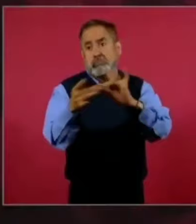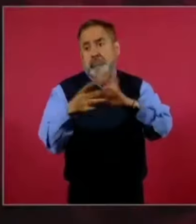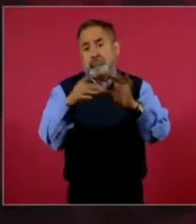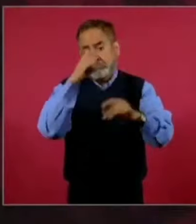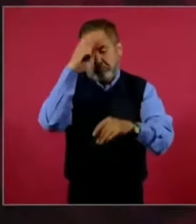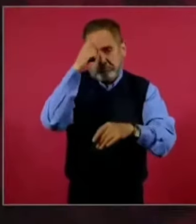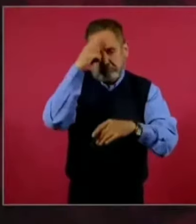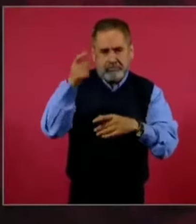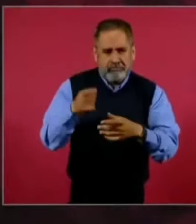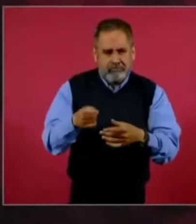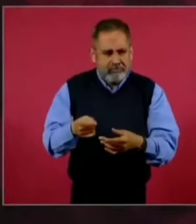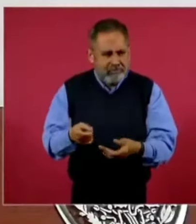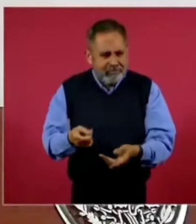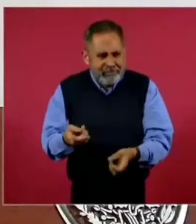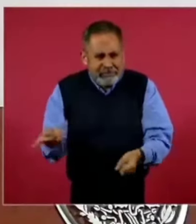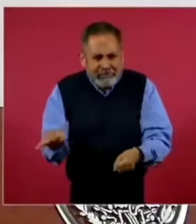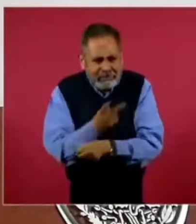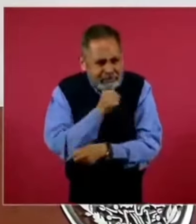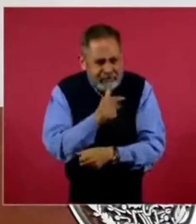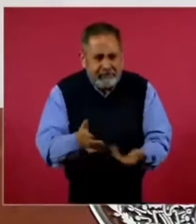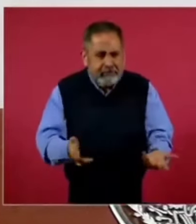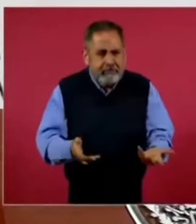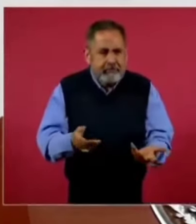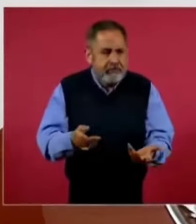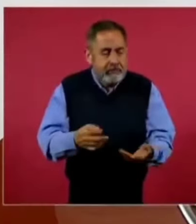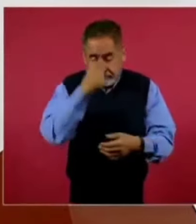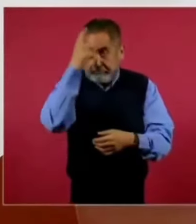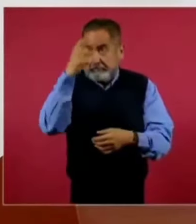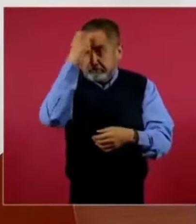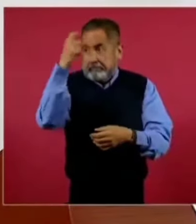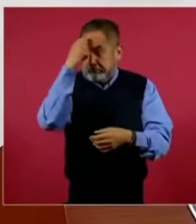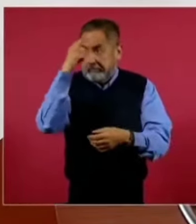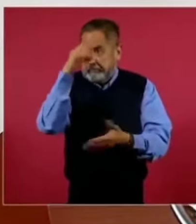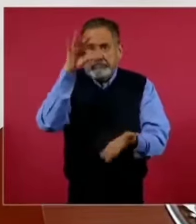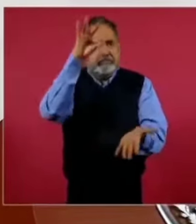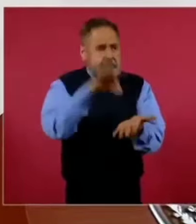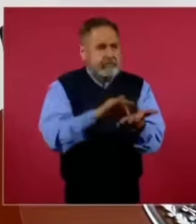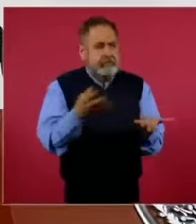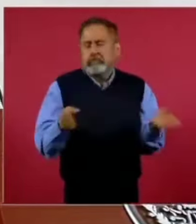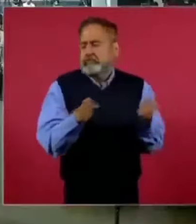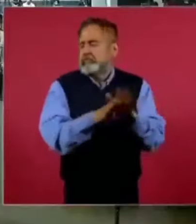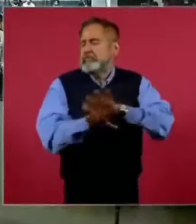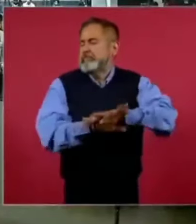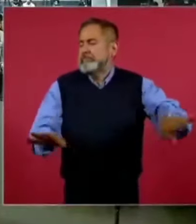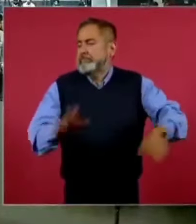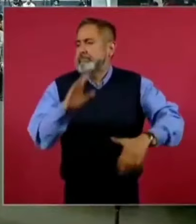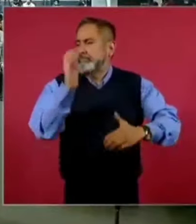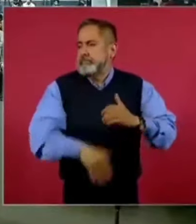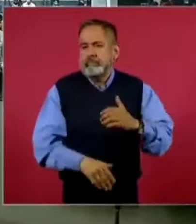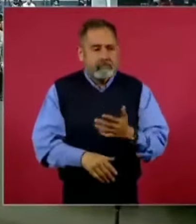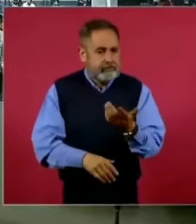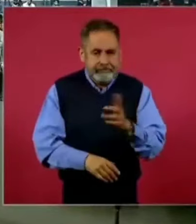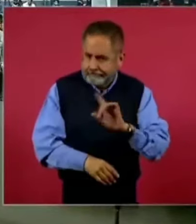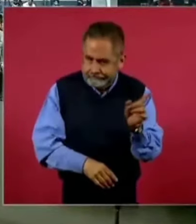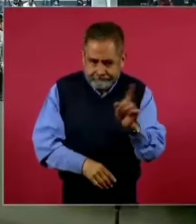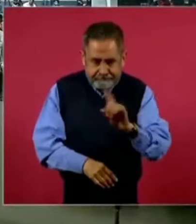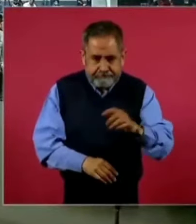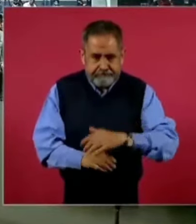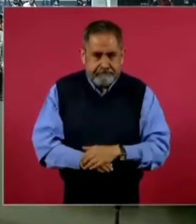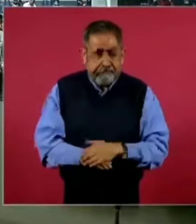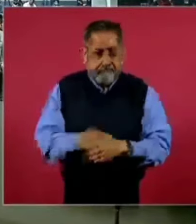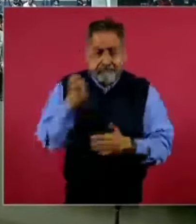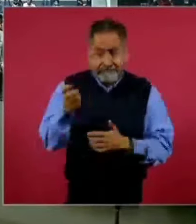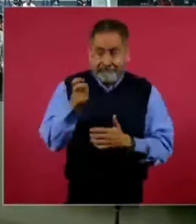lo que no sucedió para dar un carpetazo? Este asunto no se debe de cerrar